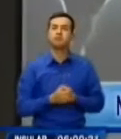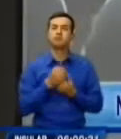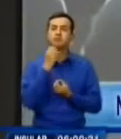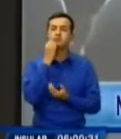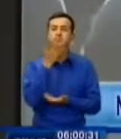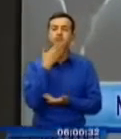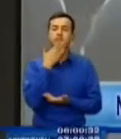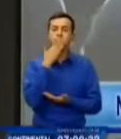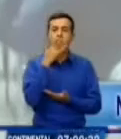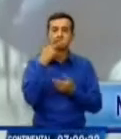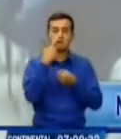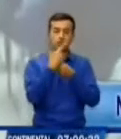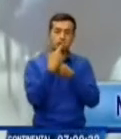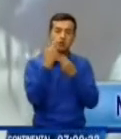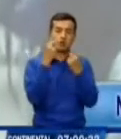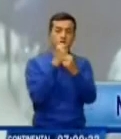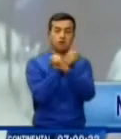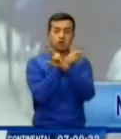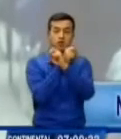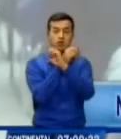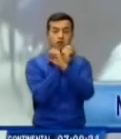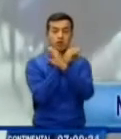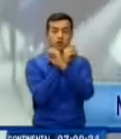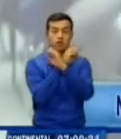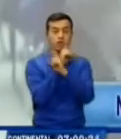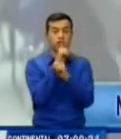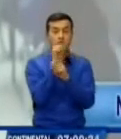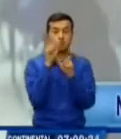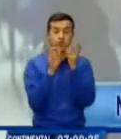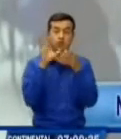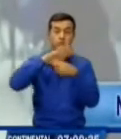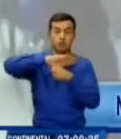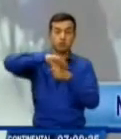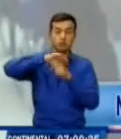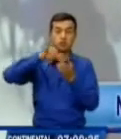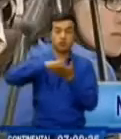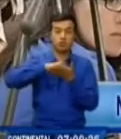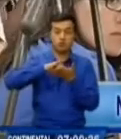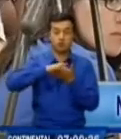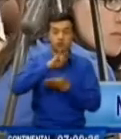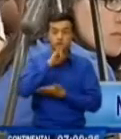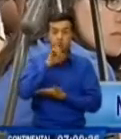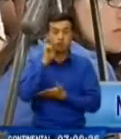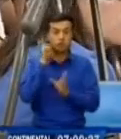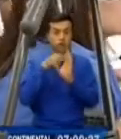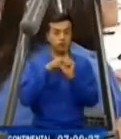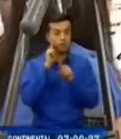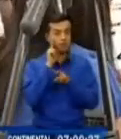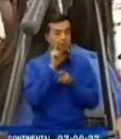participación mediante videoconferencia de compatriotas que acudieron a los consulados de Nueva York y Connecticut. Fernanda Vera, Ecuador TV.